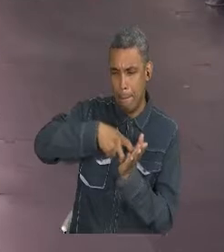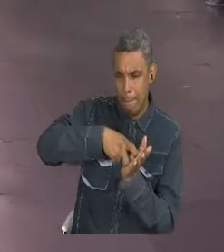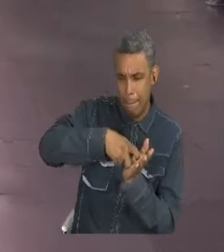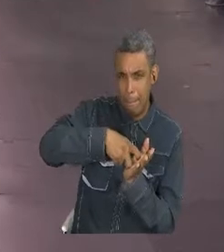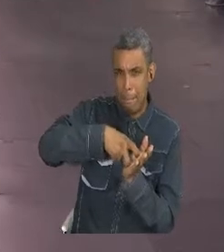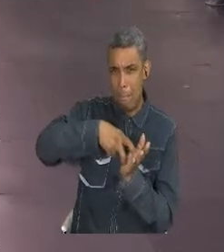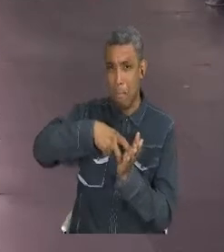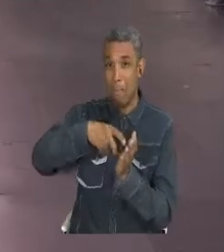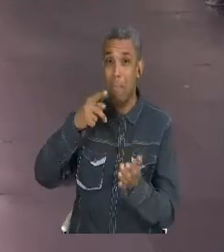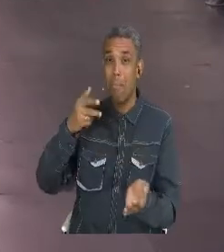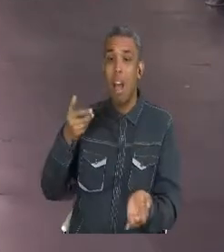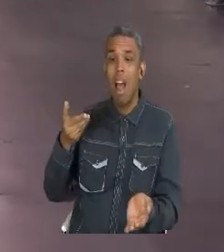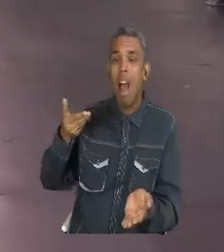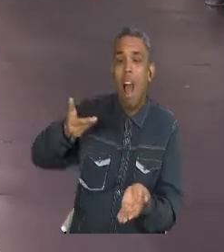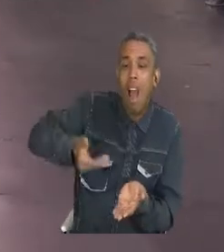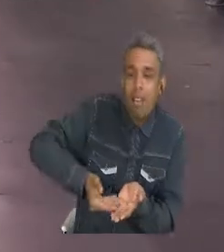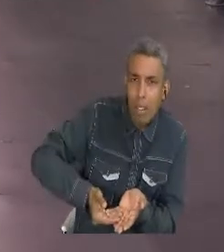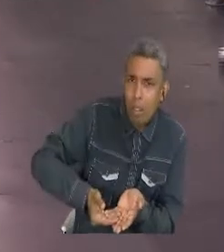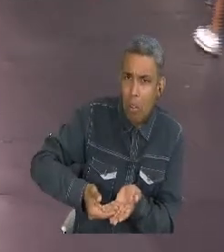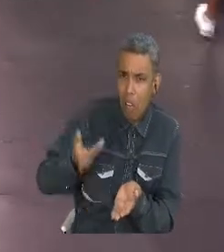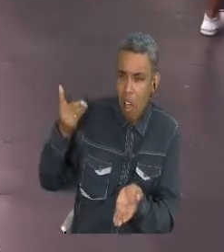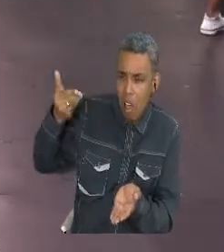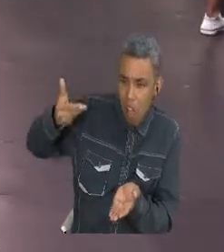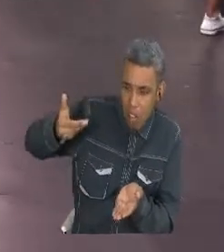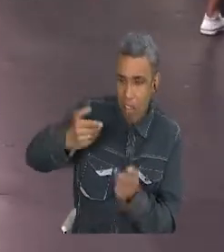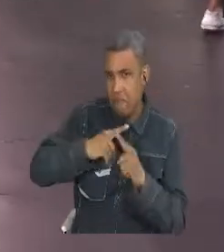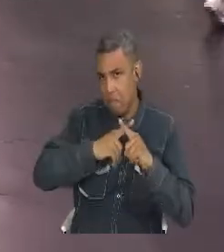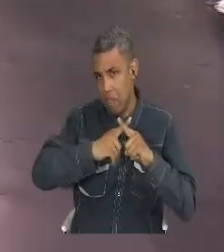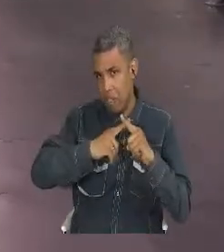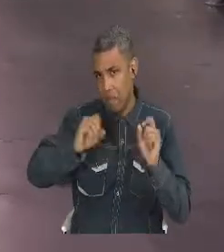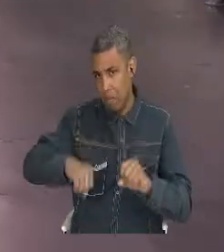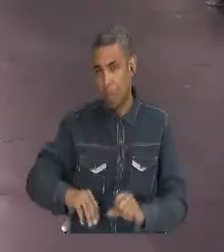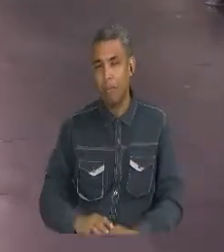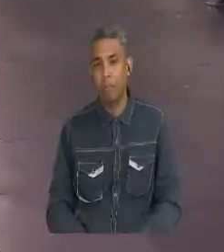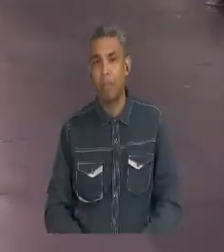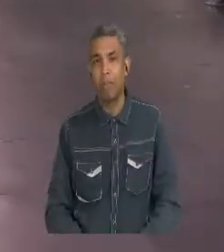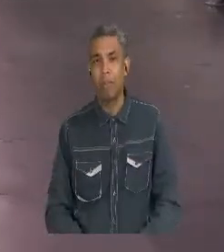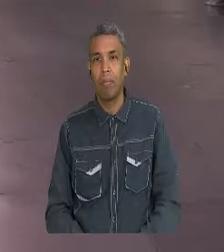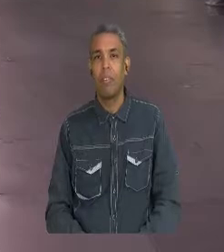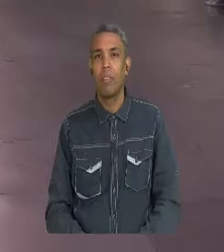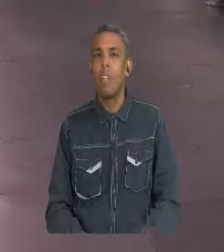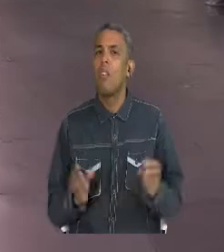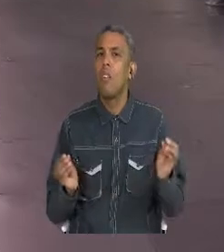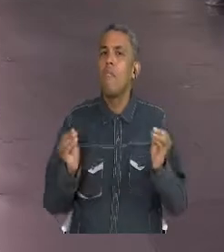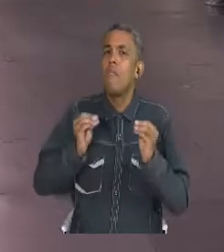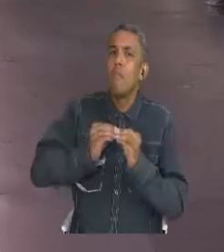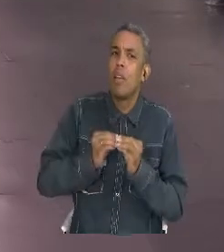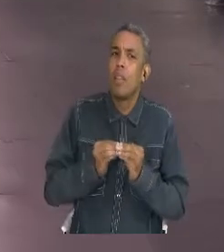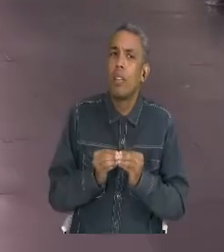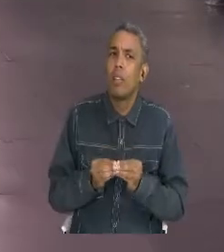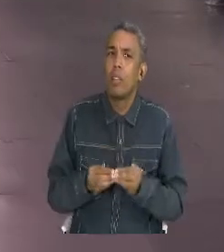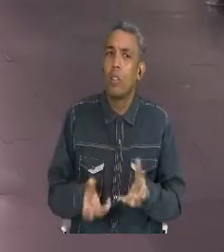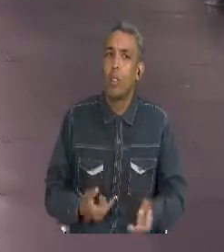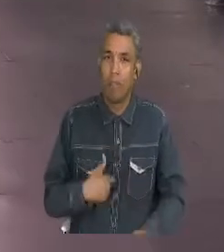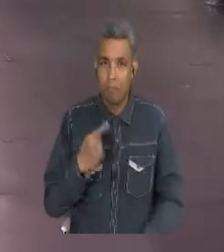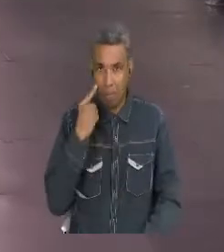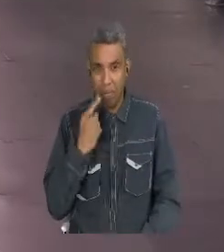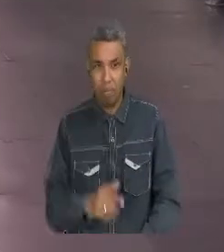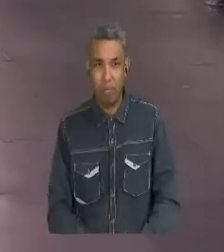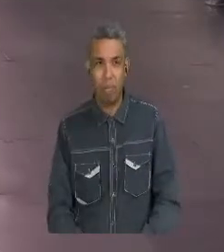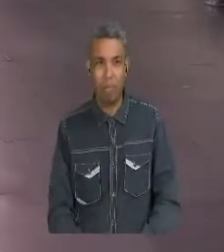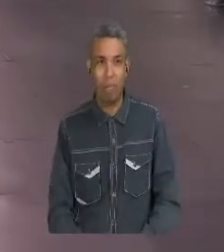¿Cómo vamos a complementar este ejercicio? Vamos a complementarlo con una serie de abdominales que le van a ayudar muy bien allá en sus casas. ¿Listo? Entonces, le